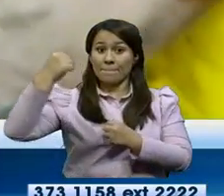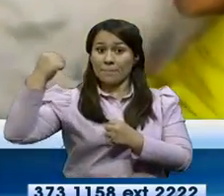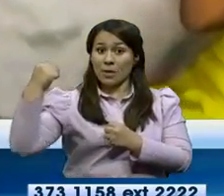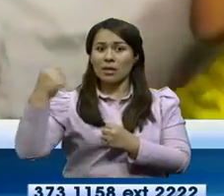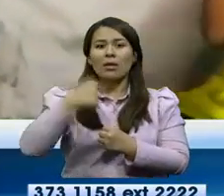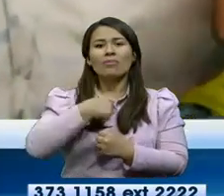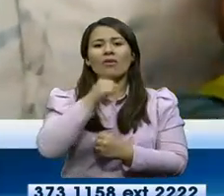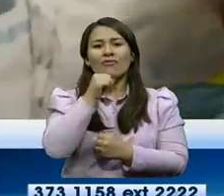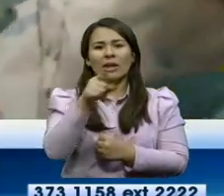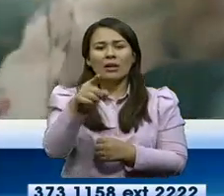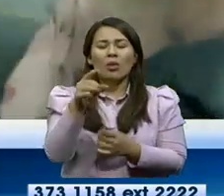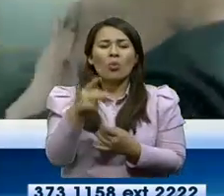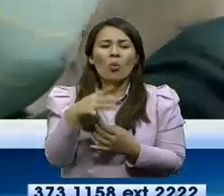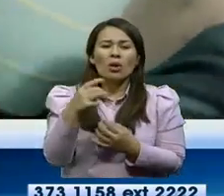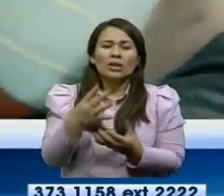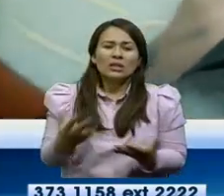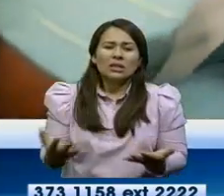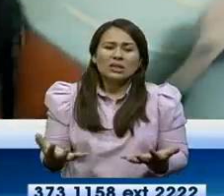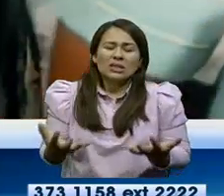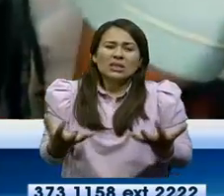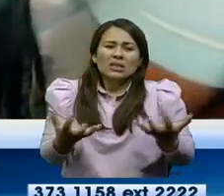tomar.